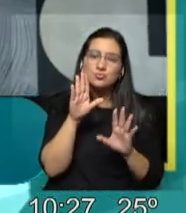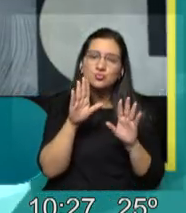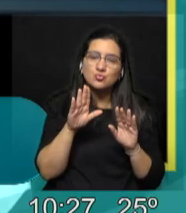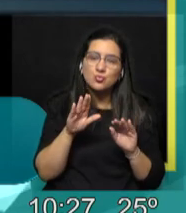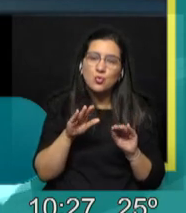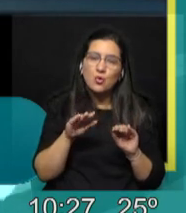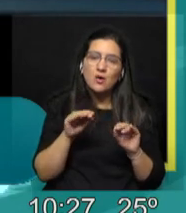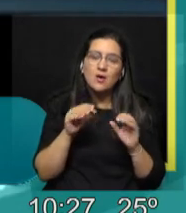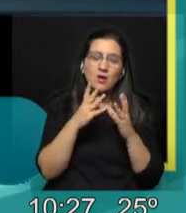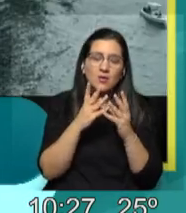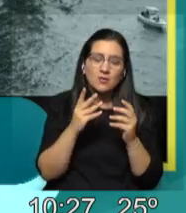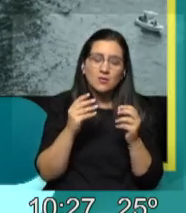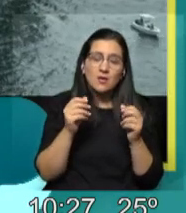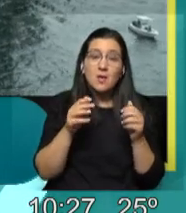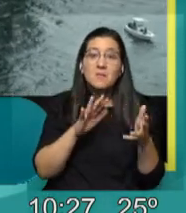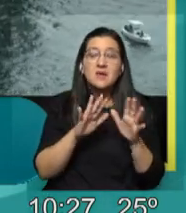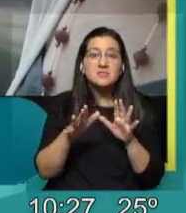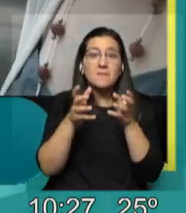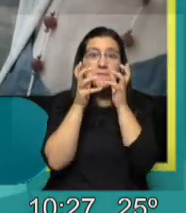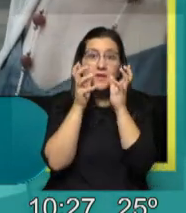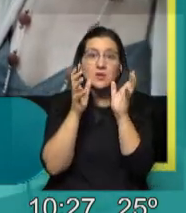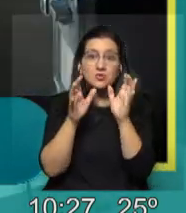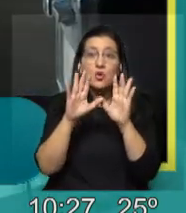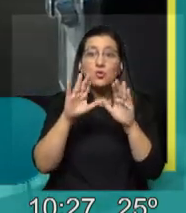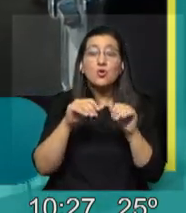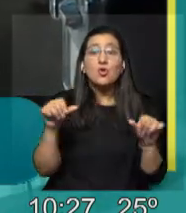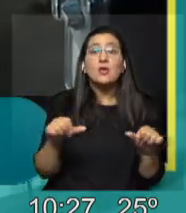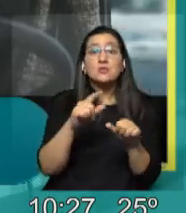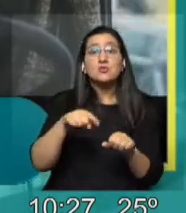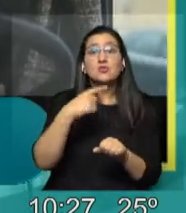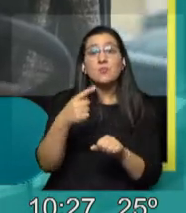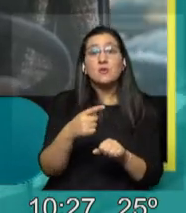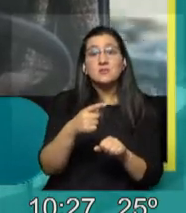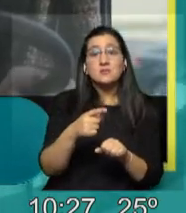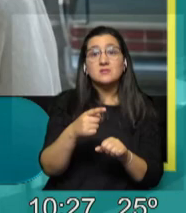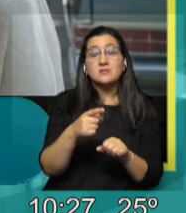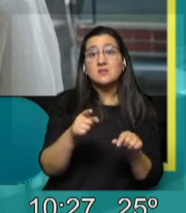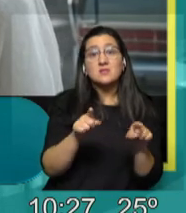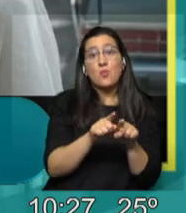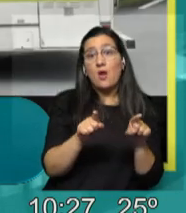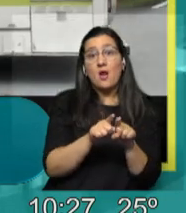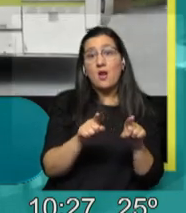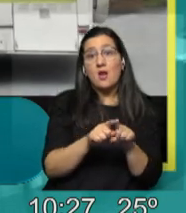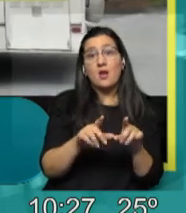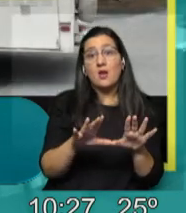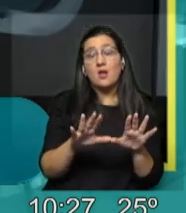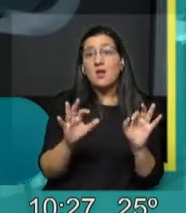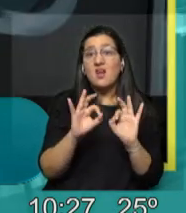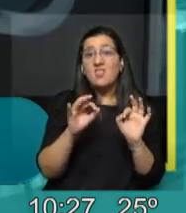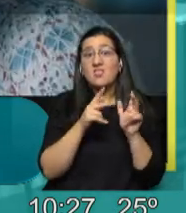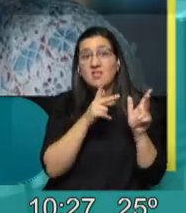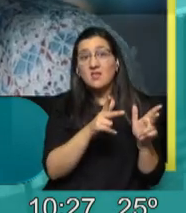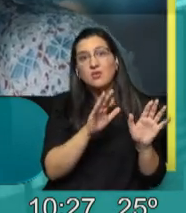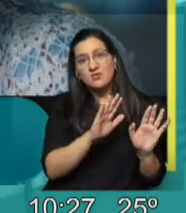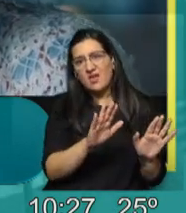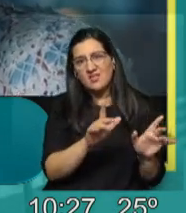peligroso. Y se le pegó ese tono. Y todo lo que hizo después de 24 es exactamente igual a 24. Es tremendo. Nadie le dijo...